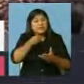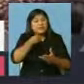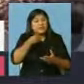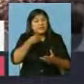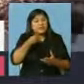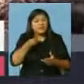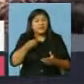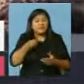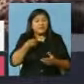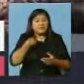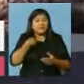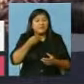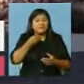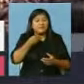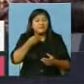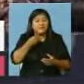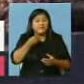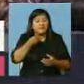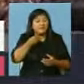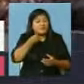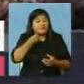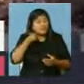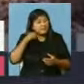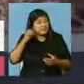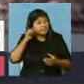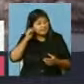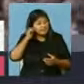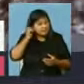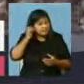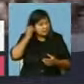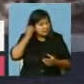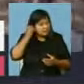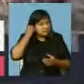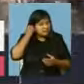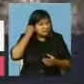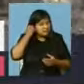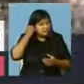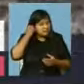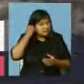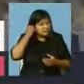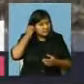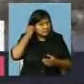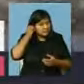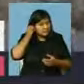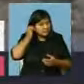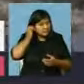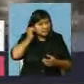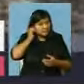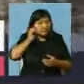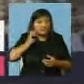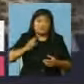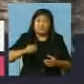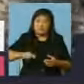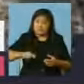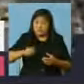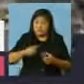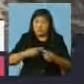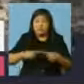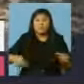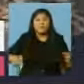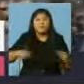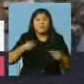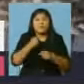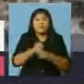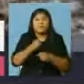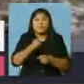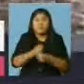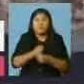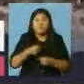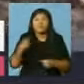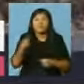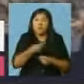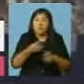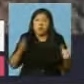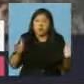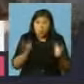Después, bueno, van a afectar a más de 5.500 hectáreas. Y bueno, estamos trabajando con instituciones públicas y